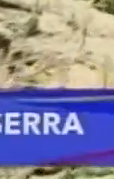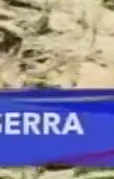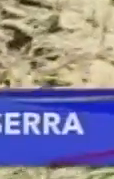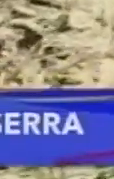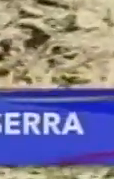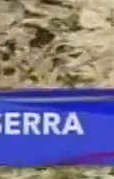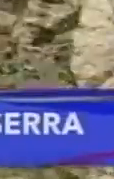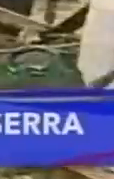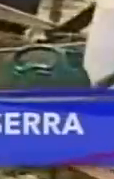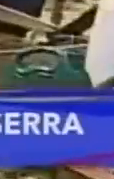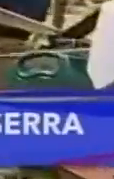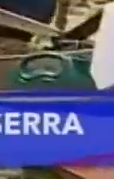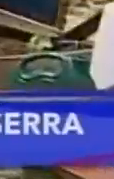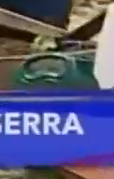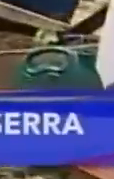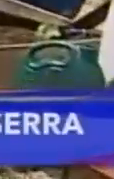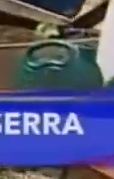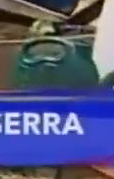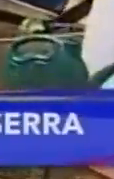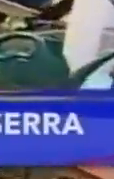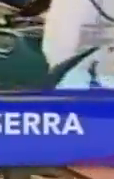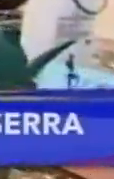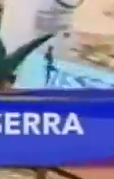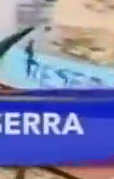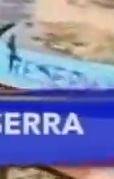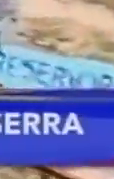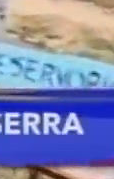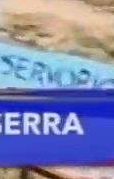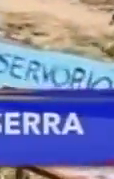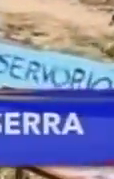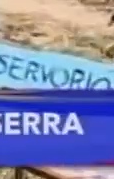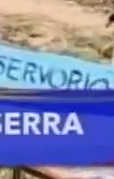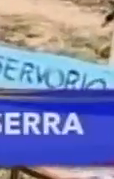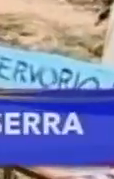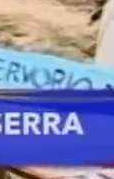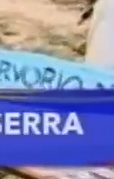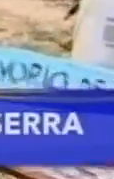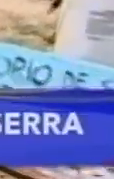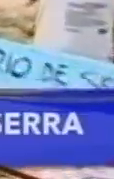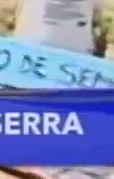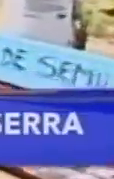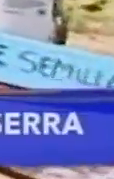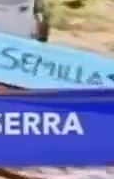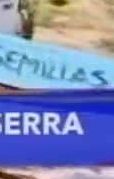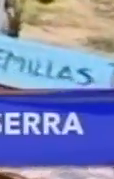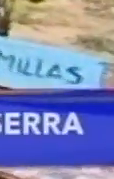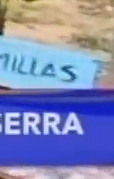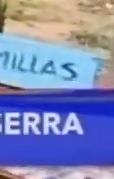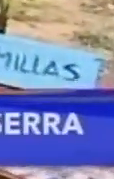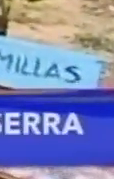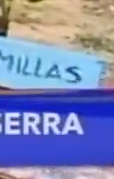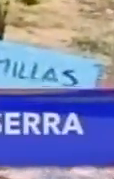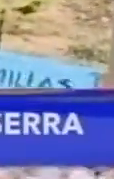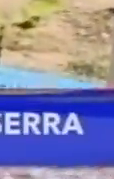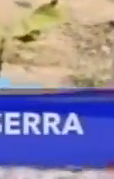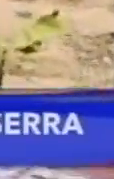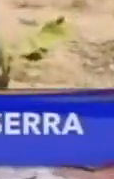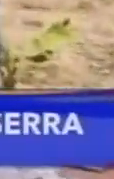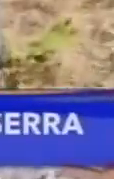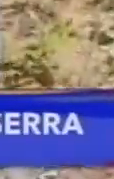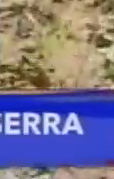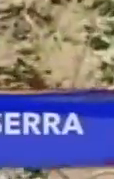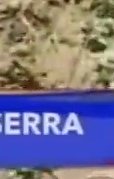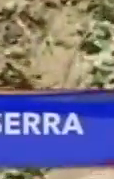chícora, y al lado podemos ver también una siembra directa de musáceas, cebollín, melón, de